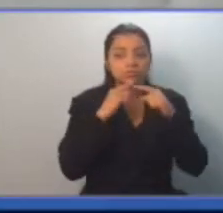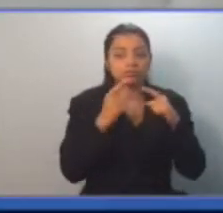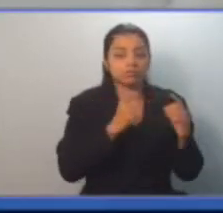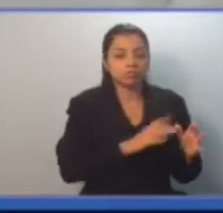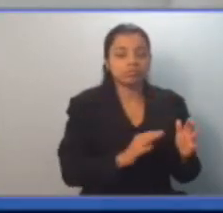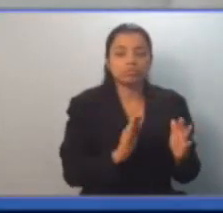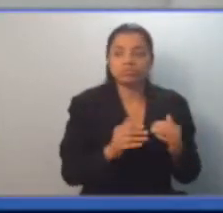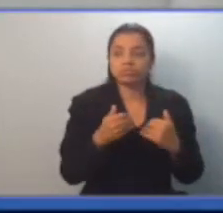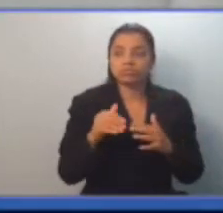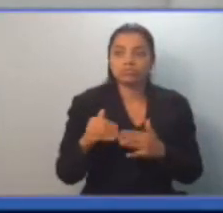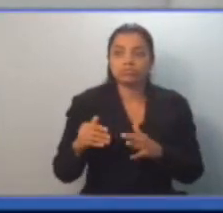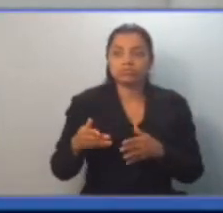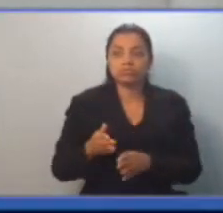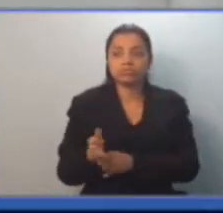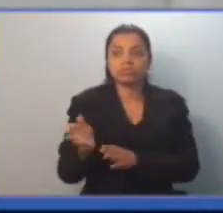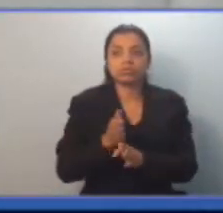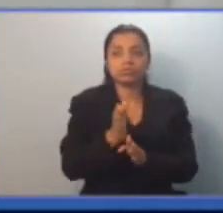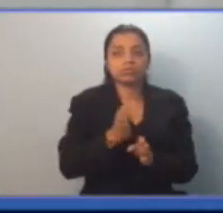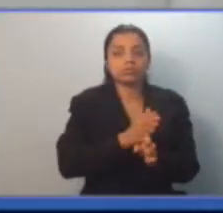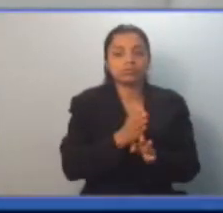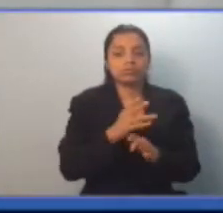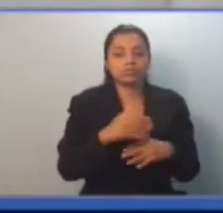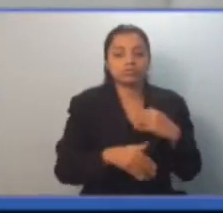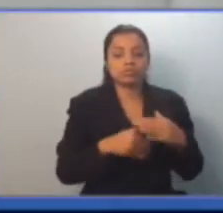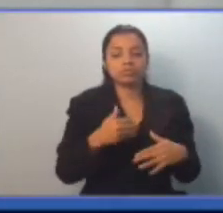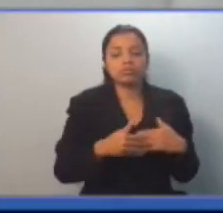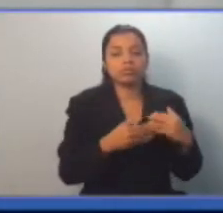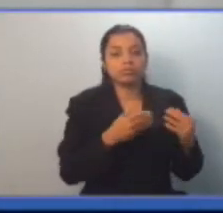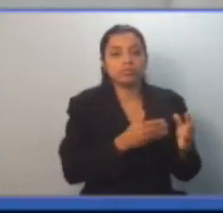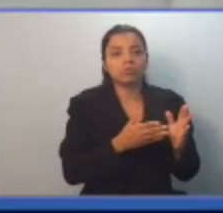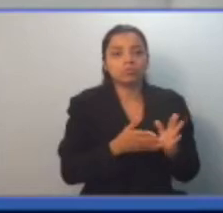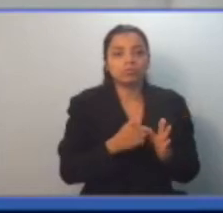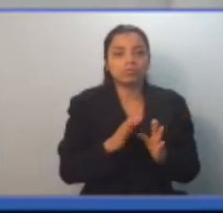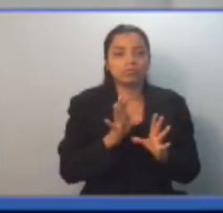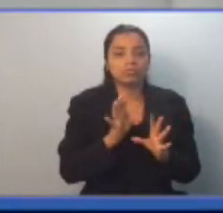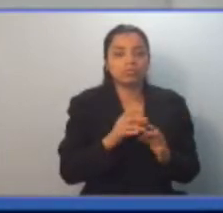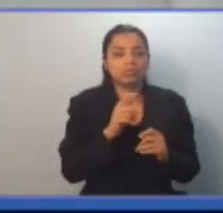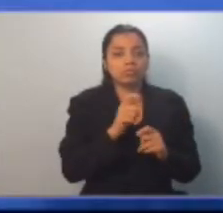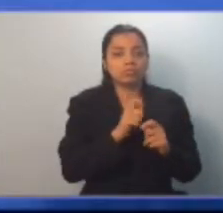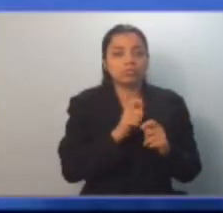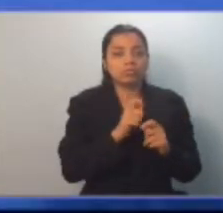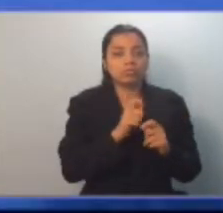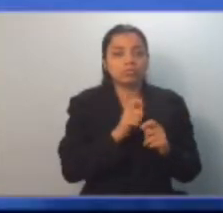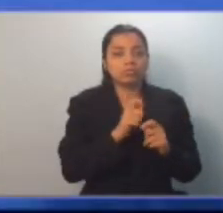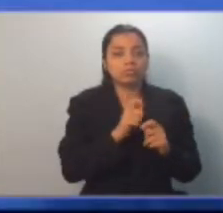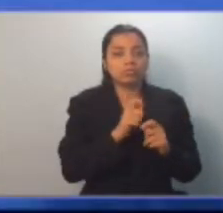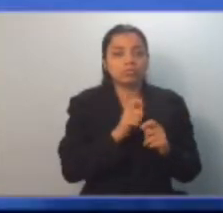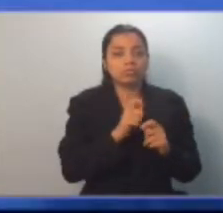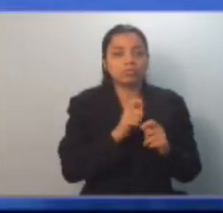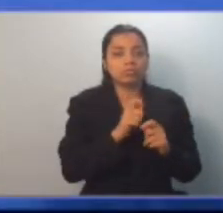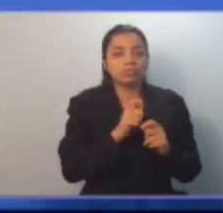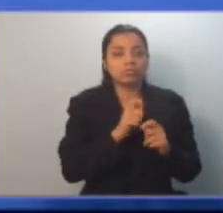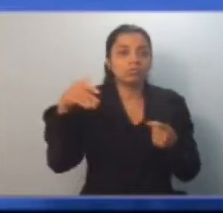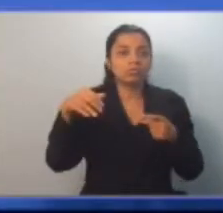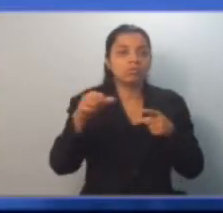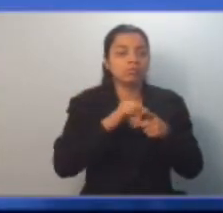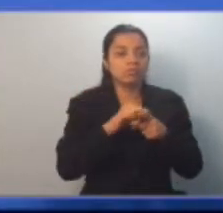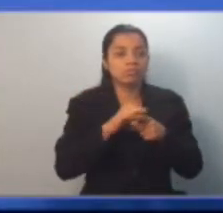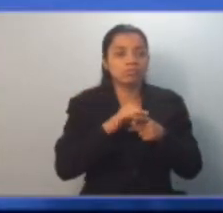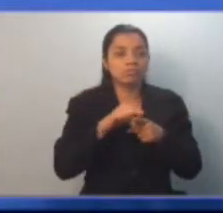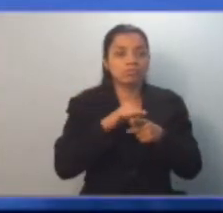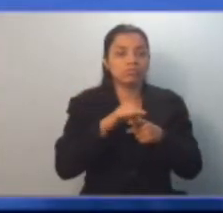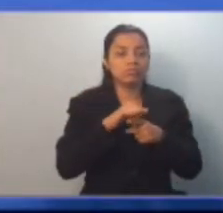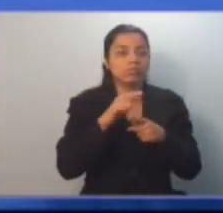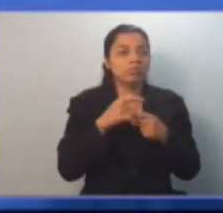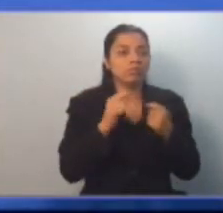contenidos multidisciplinarios y contenidos estratégicos en algún caso concreto. Las herramientas de apoyo para la capacitación y fortalecimiento